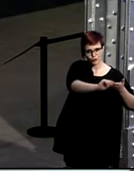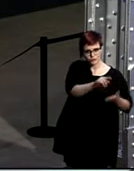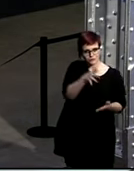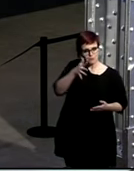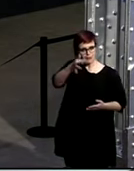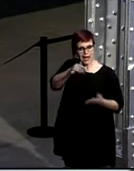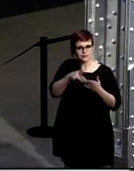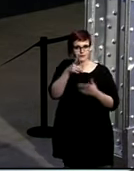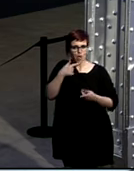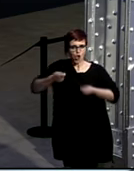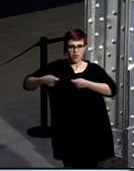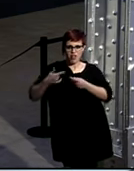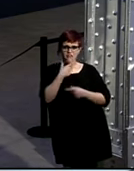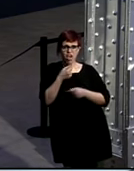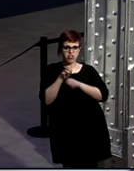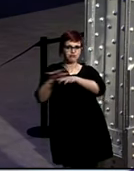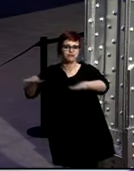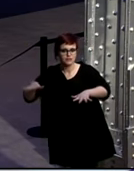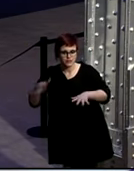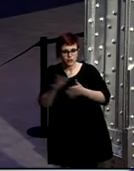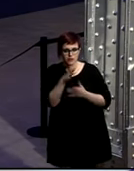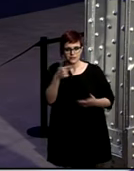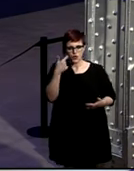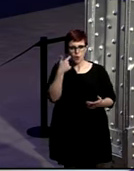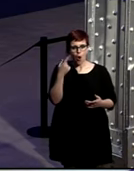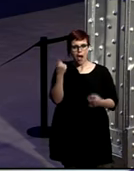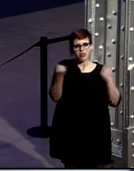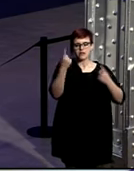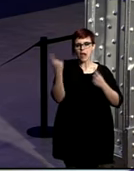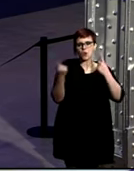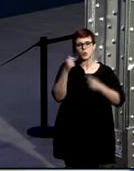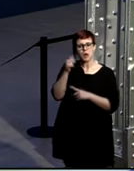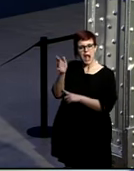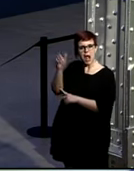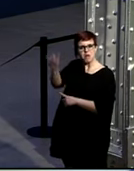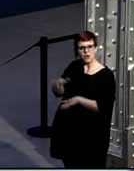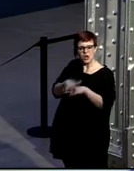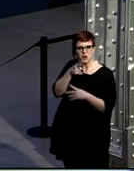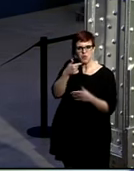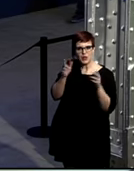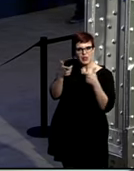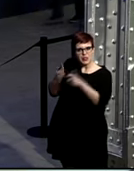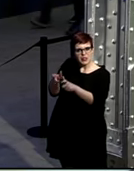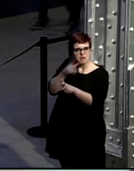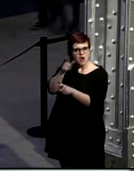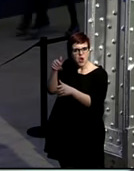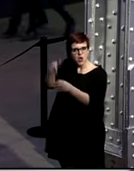vean en festivales y no haya una comunión con la taquilla, o películas que solo estén en la taquilla y no tengan algo de contenido. O